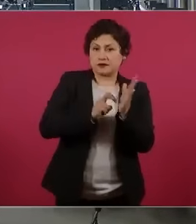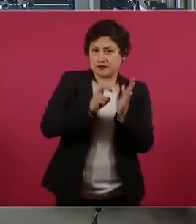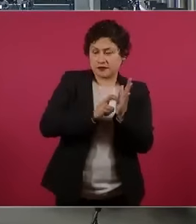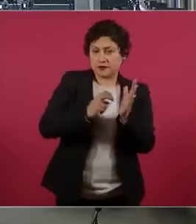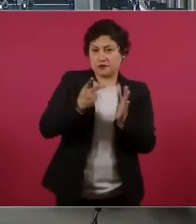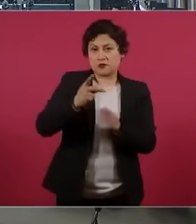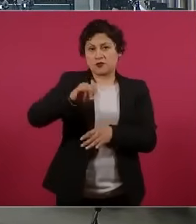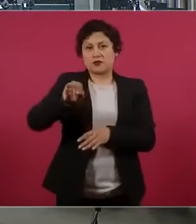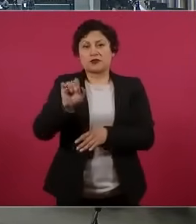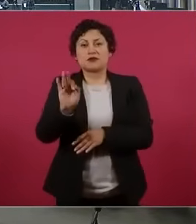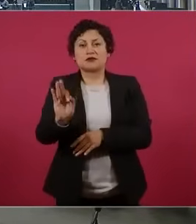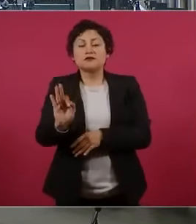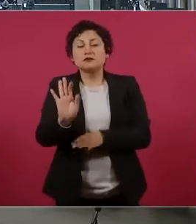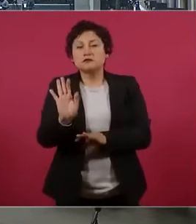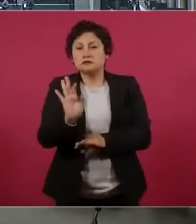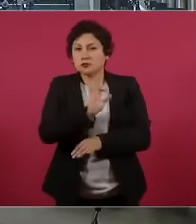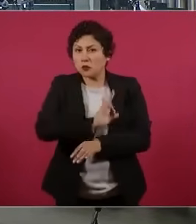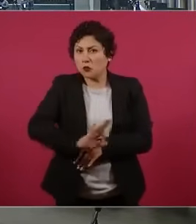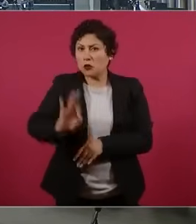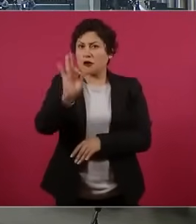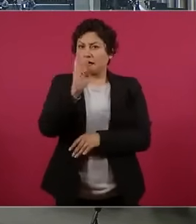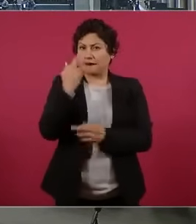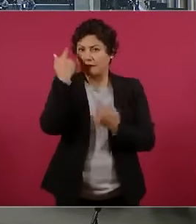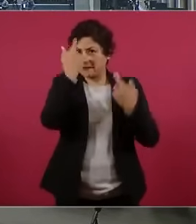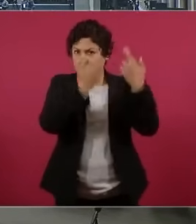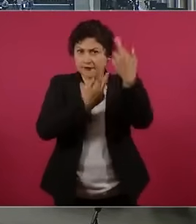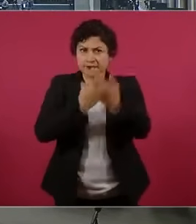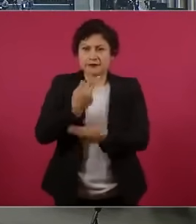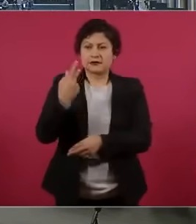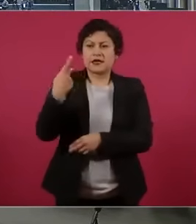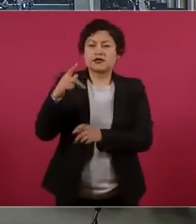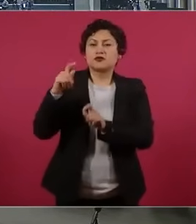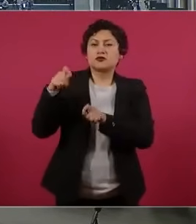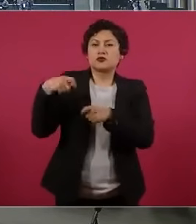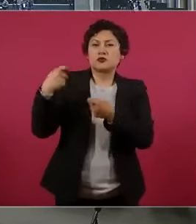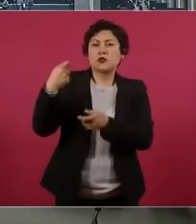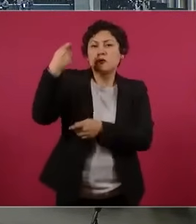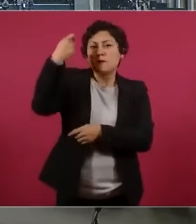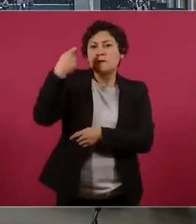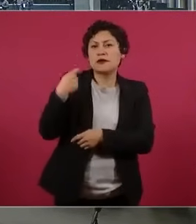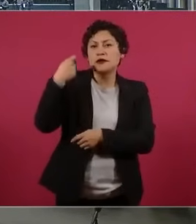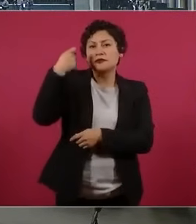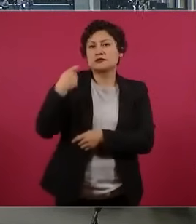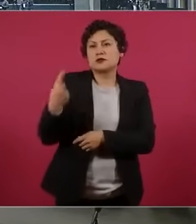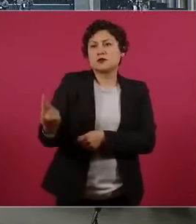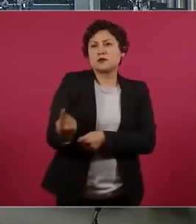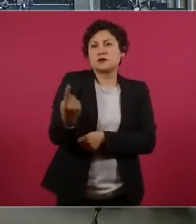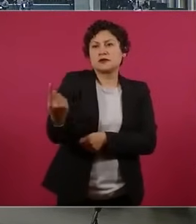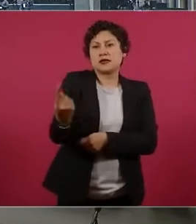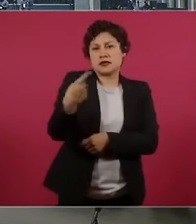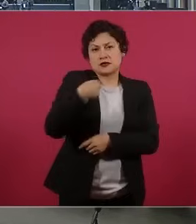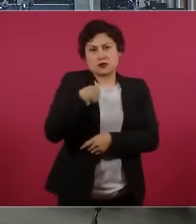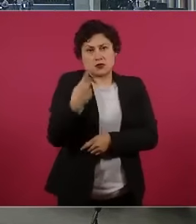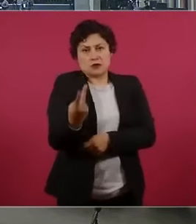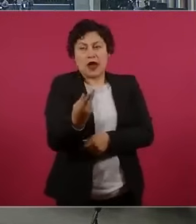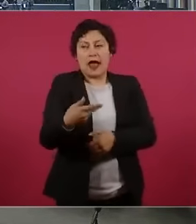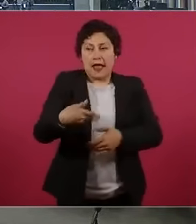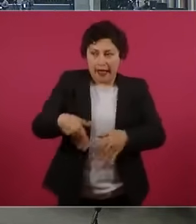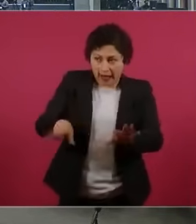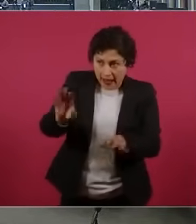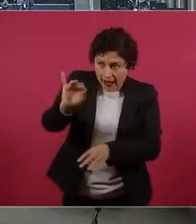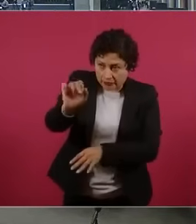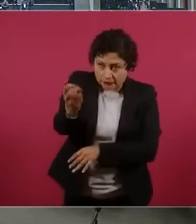podría revisar el tema de las pensiones vitalicias. Eso se lo pregunto. Ah, eso sí. Porque hay